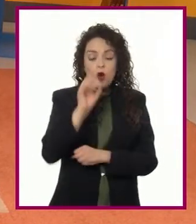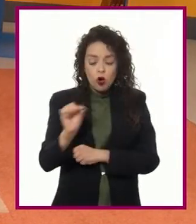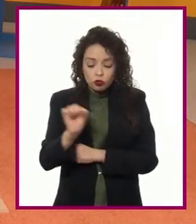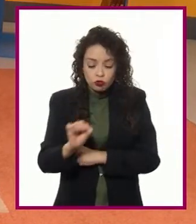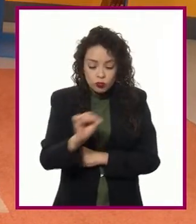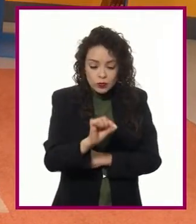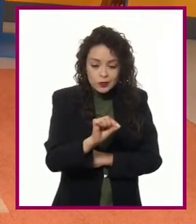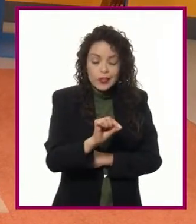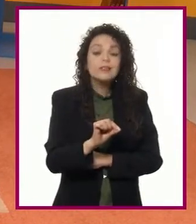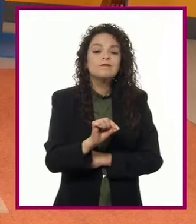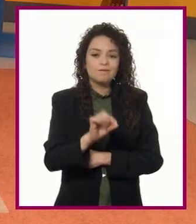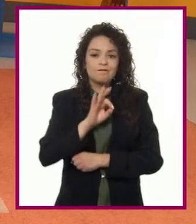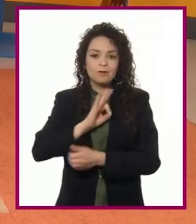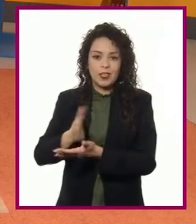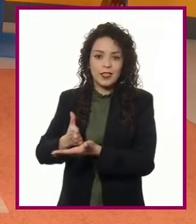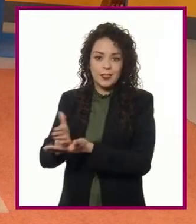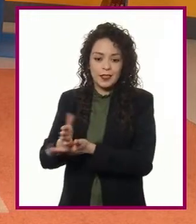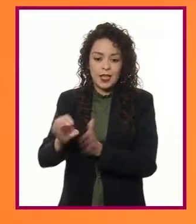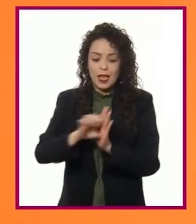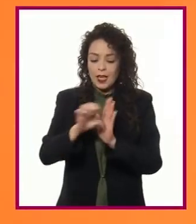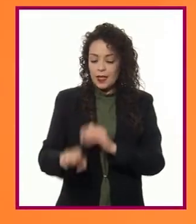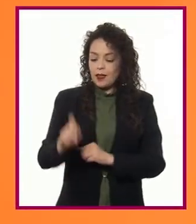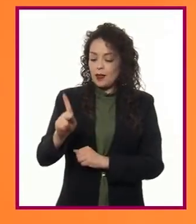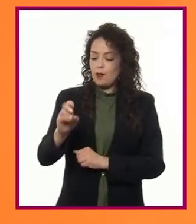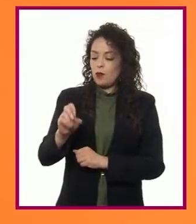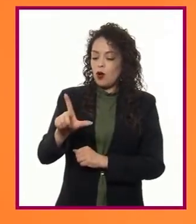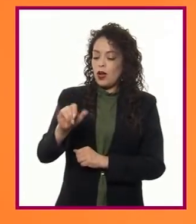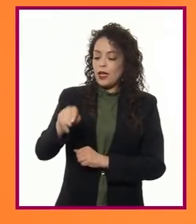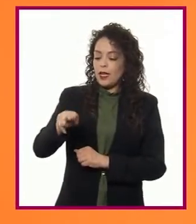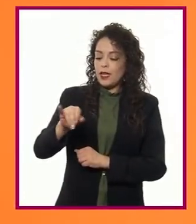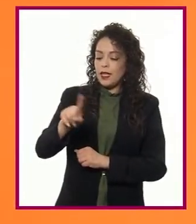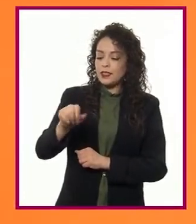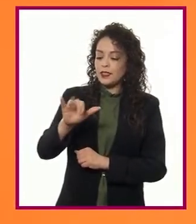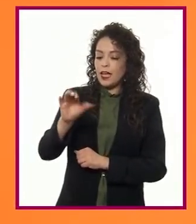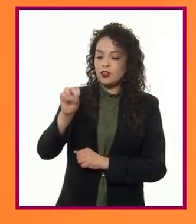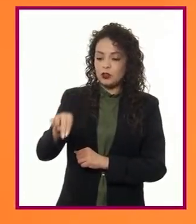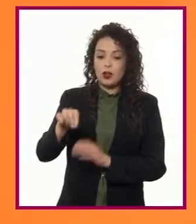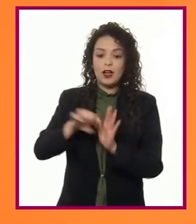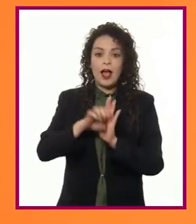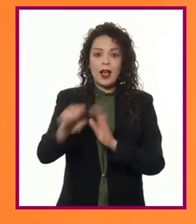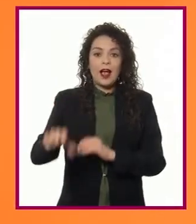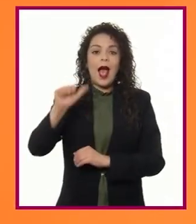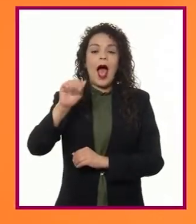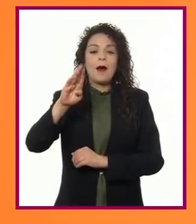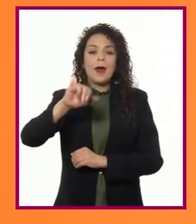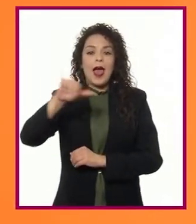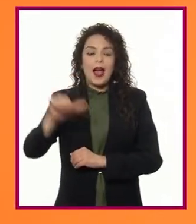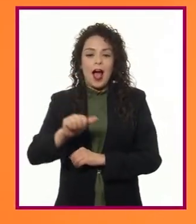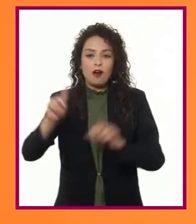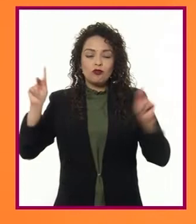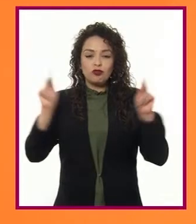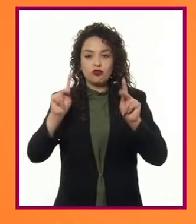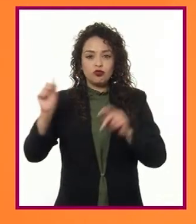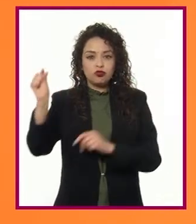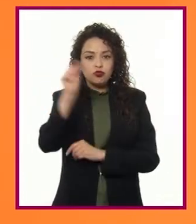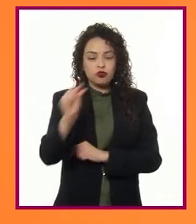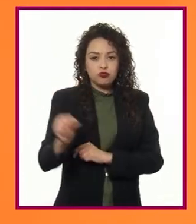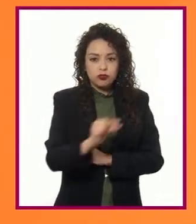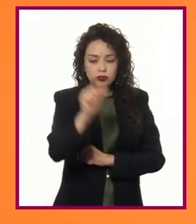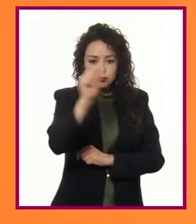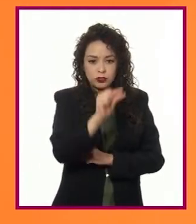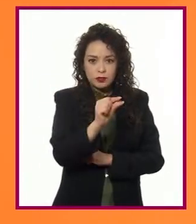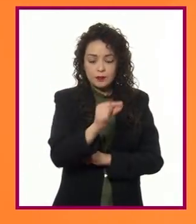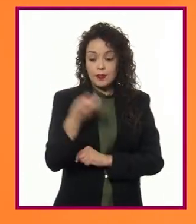intervienen, por ejemplo, en la polinización. Tal es el caso de las abejas. Pero para saber más al